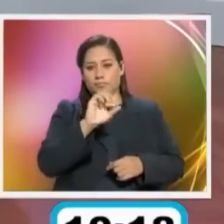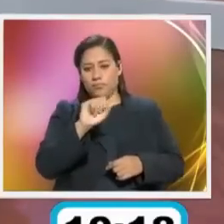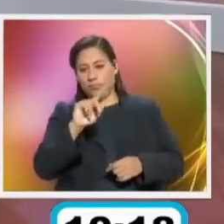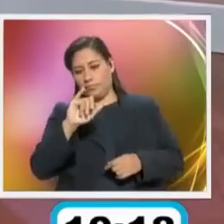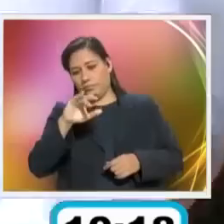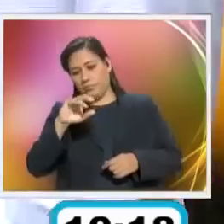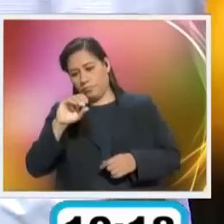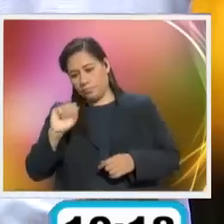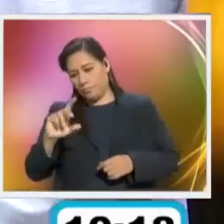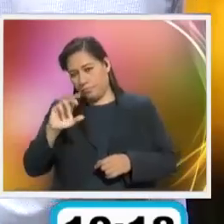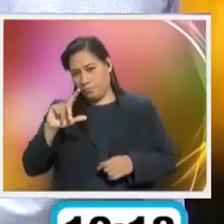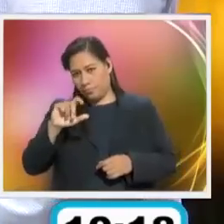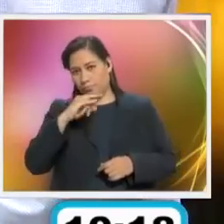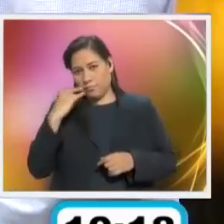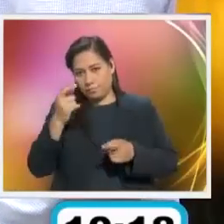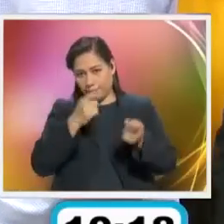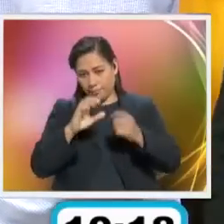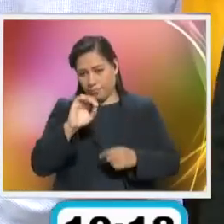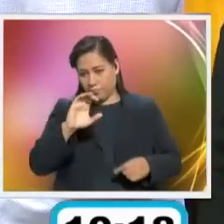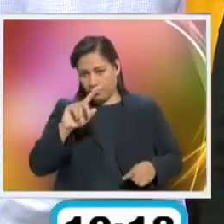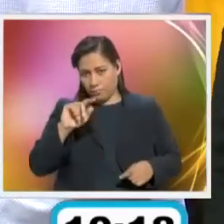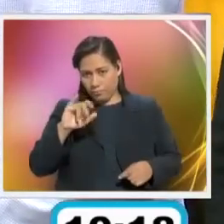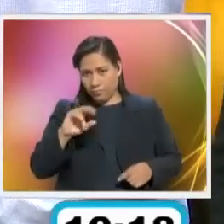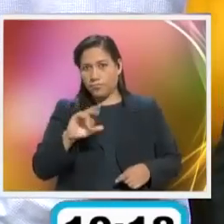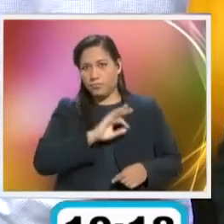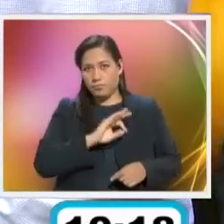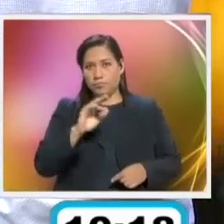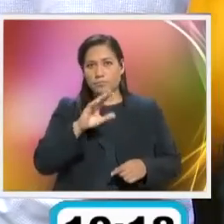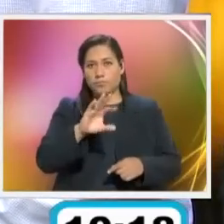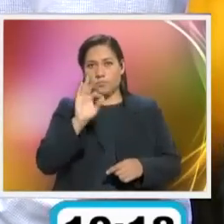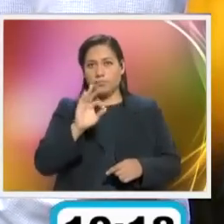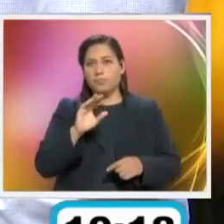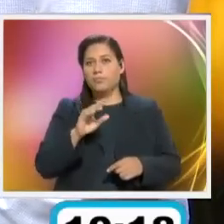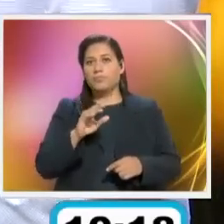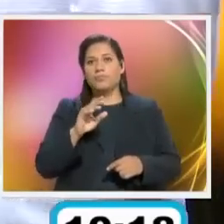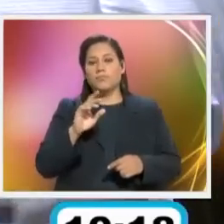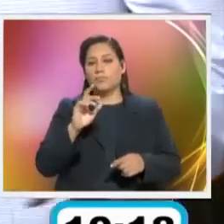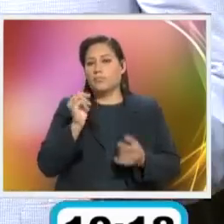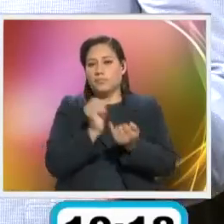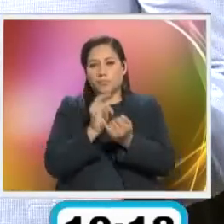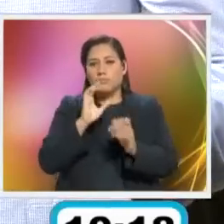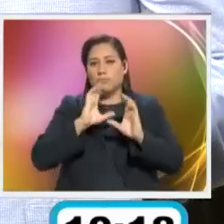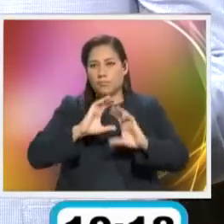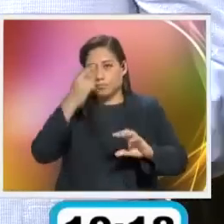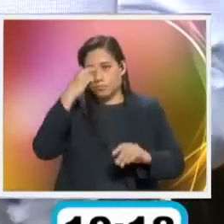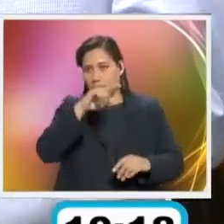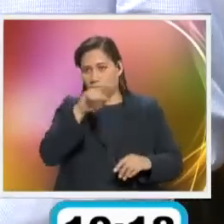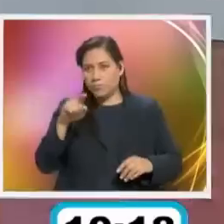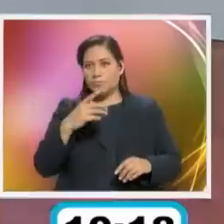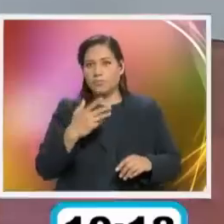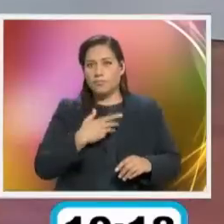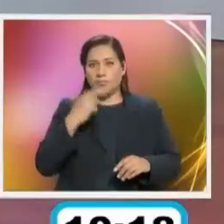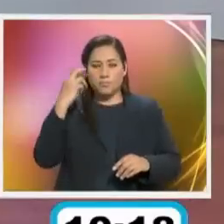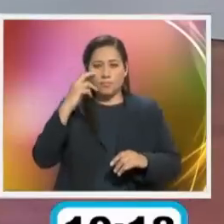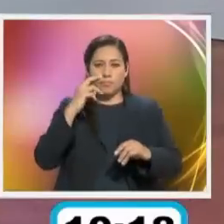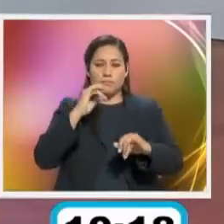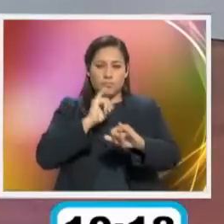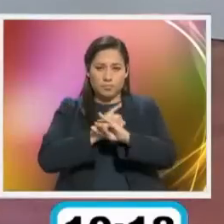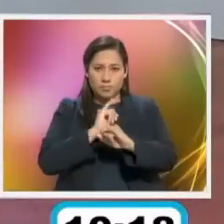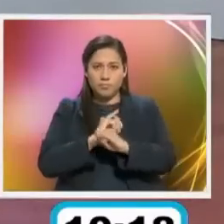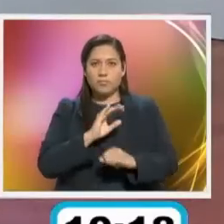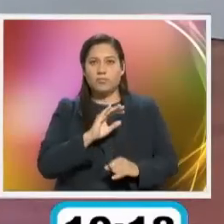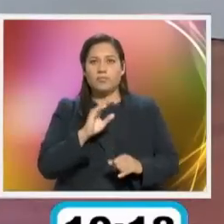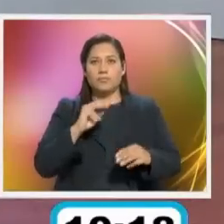de la Salsa de Octavio González, ahí nos pueden localizar. Para cualquier contratación, ahí también están todos los datos, las redes sociales. Si quieren mandarle